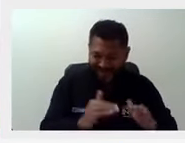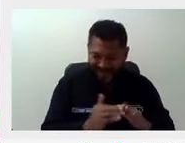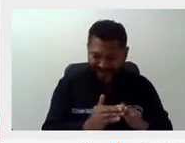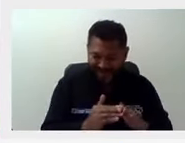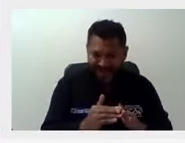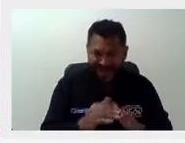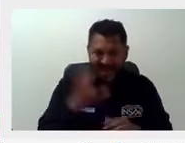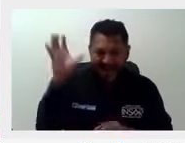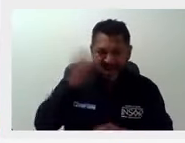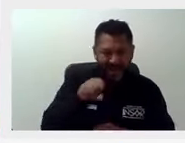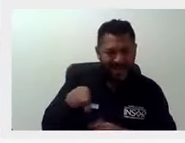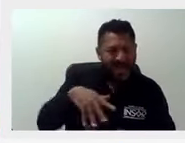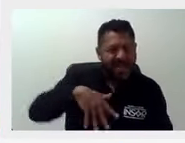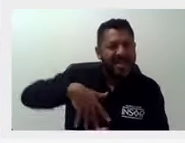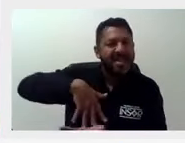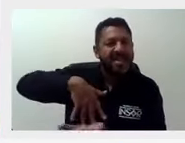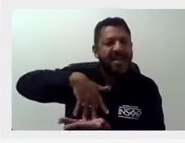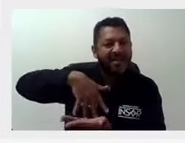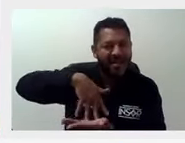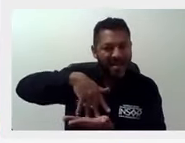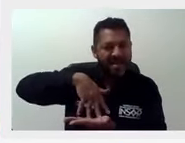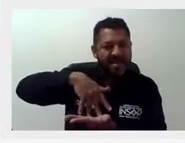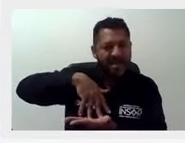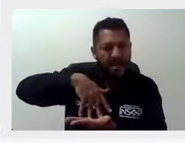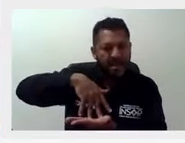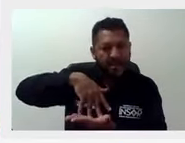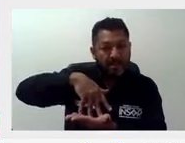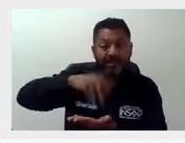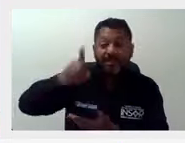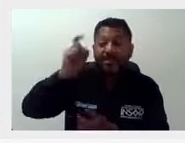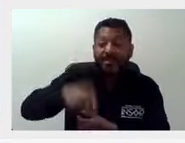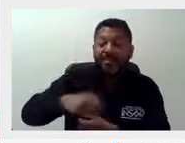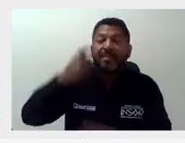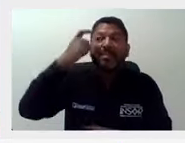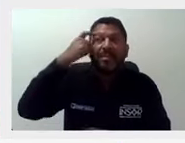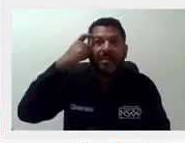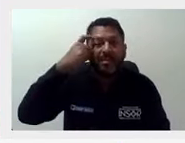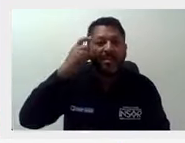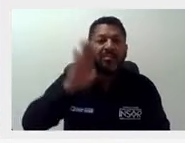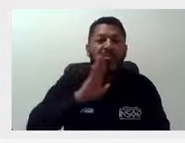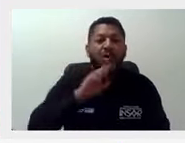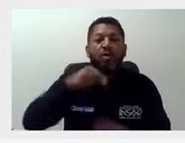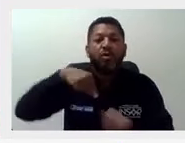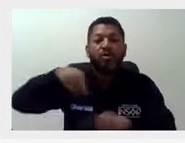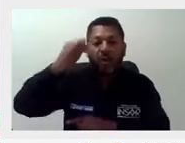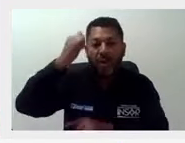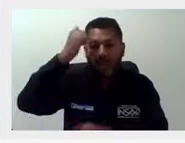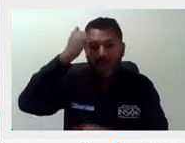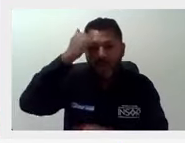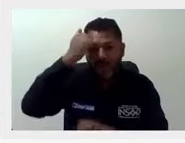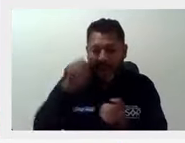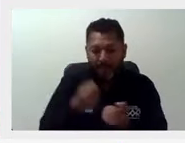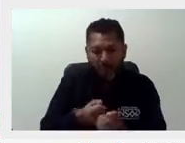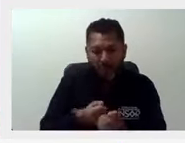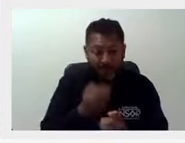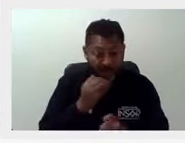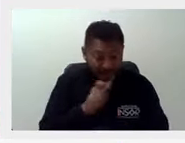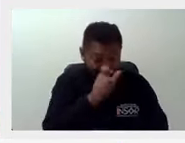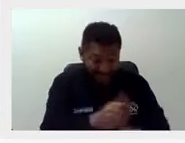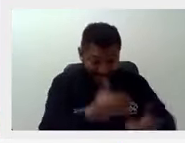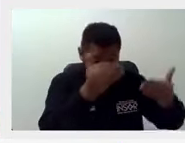ver con que se sigue pensando que es responsabilidad del docente de apoyo el niño con discapacidad.